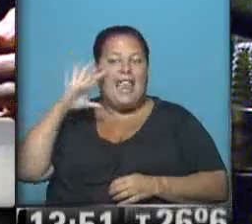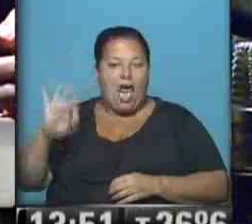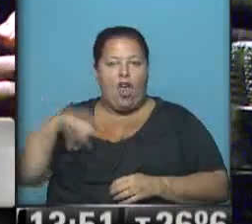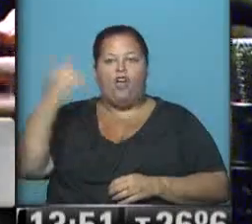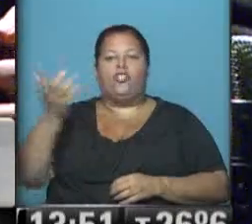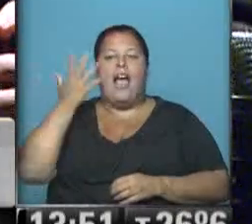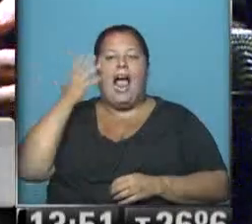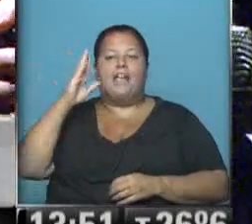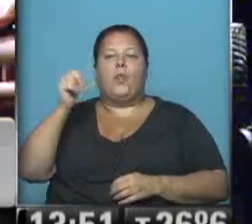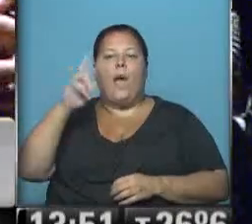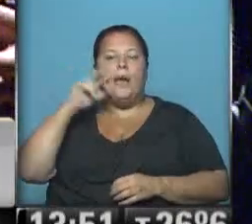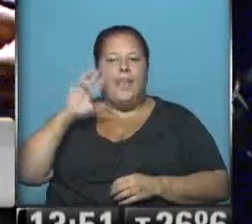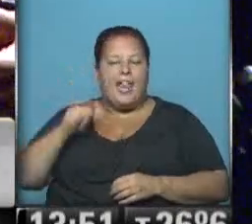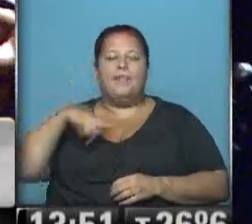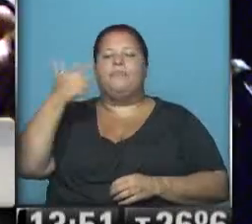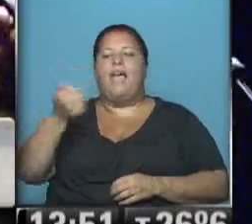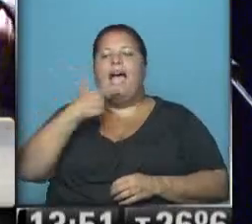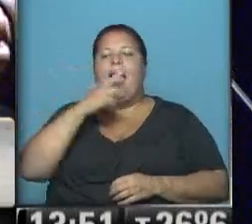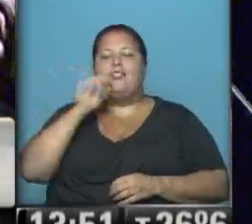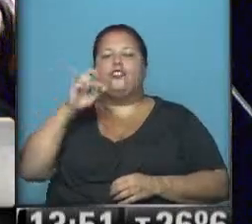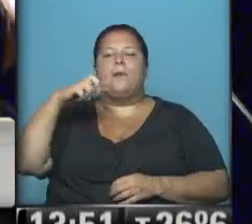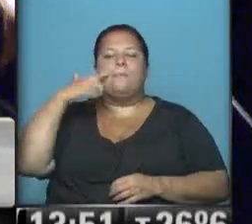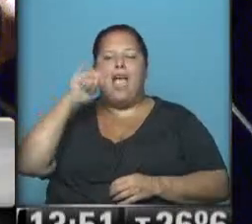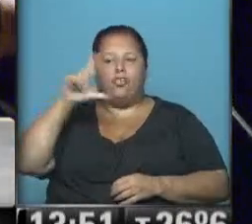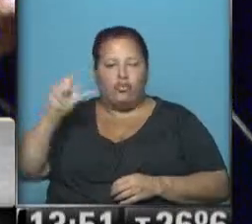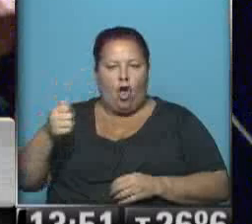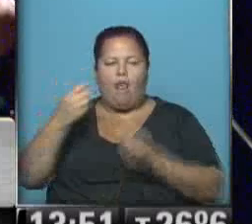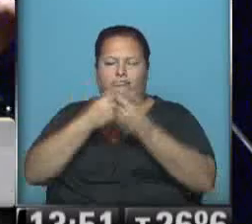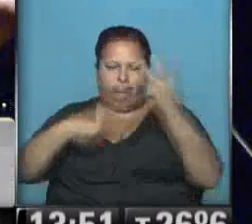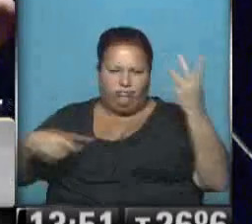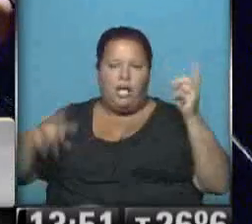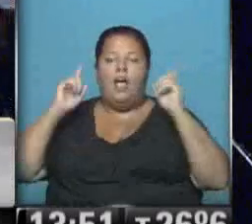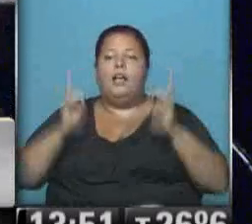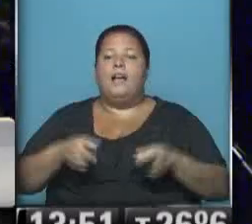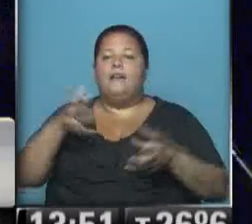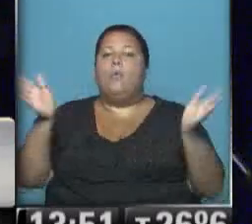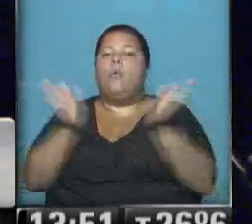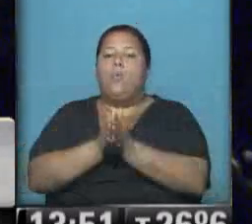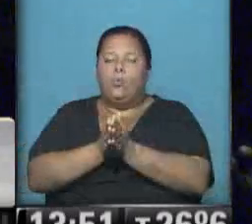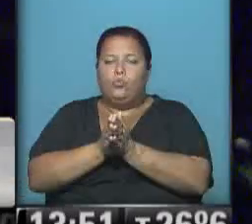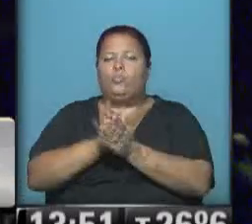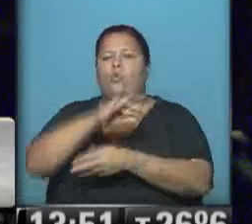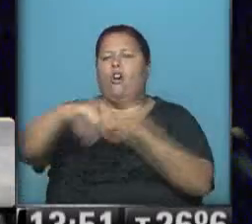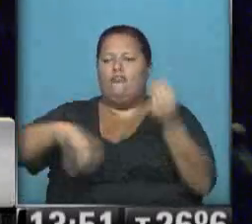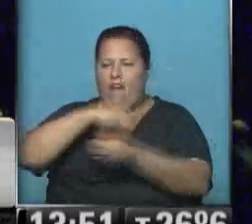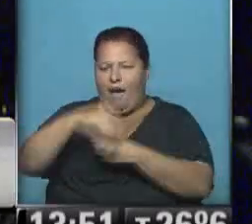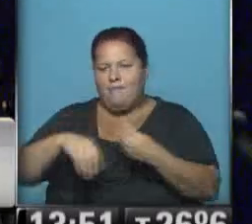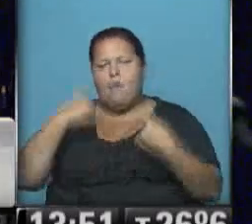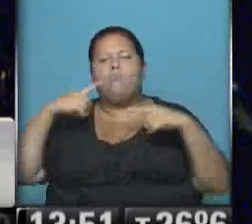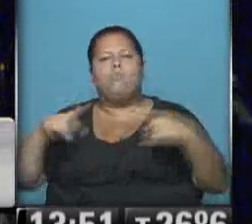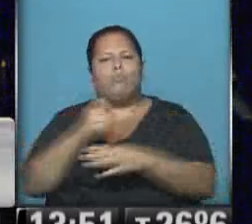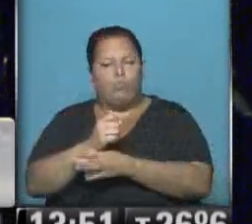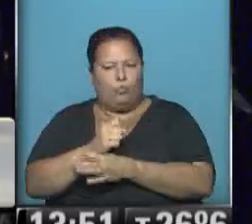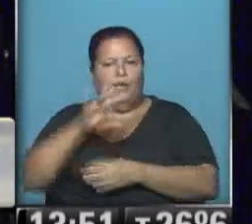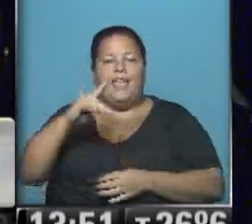Gato Barbieri, ¿por qué no? Con Astor Piazzolla, con Mariano Mores, con tantos otros. Un hombre que viene acompañado de toda la familia, de grandes músicos, ¿no? Está